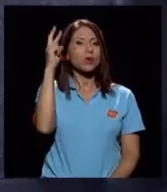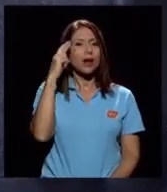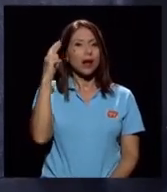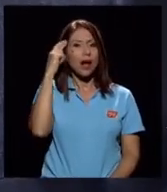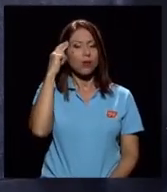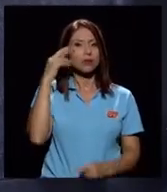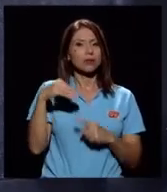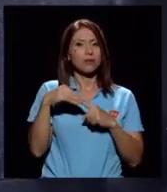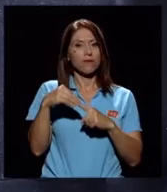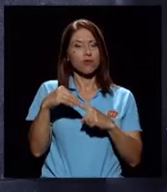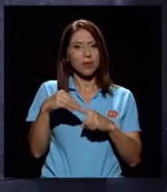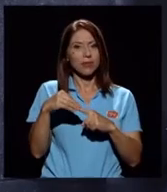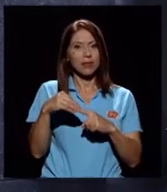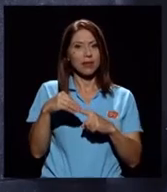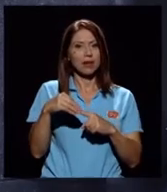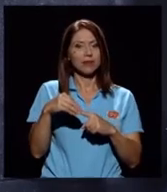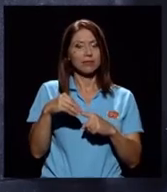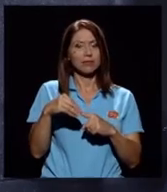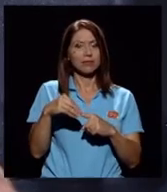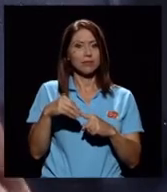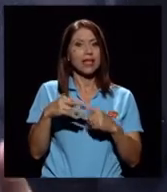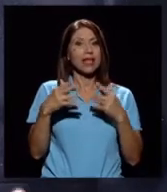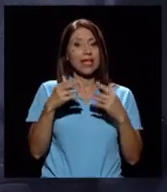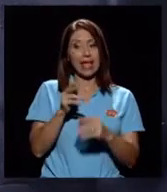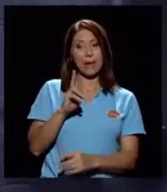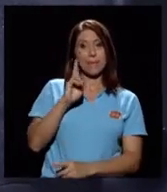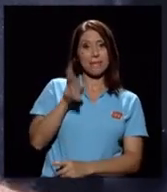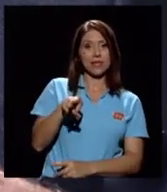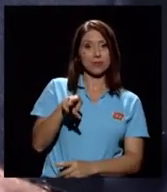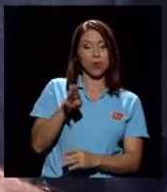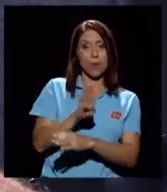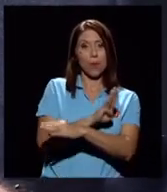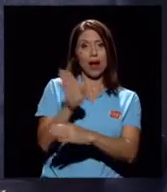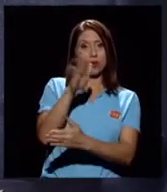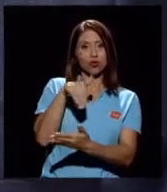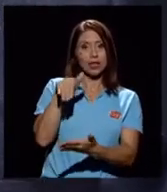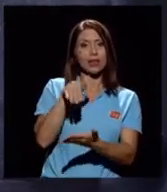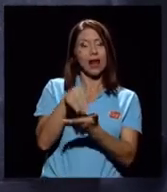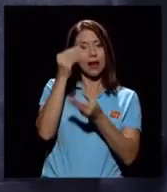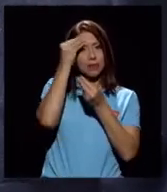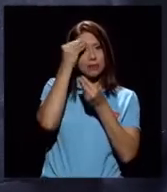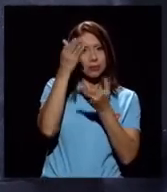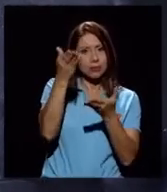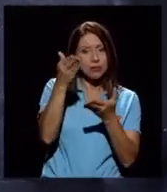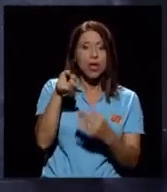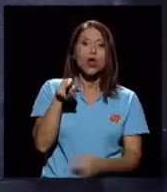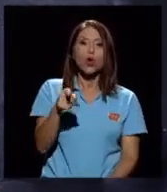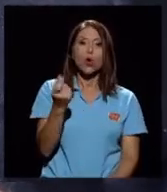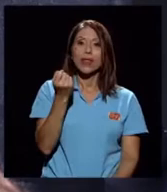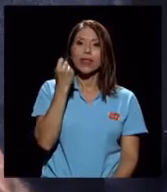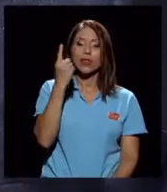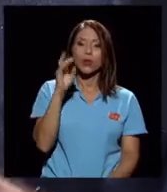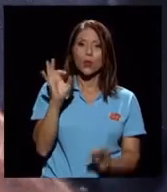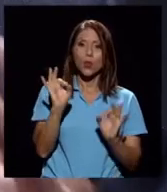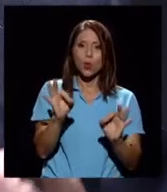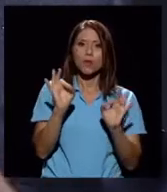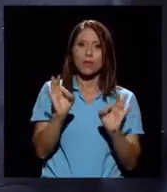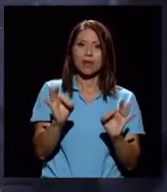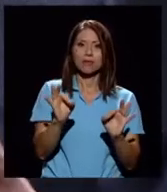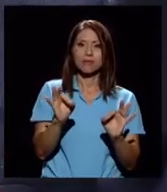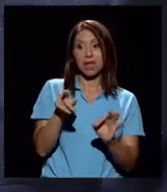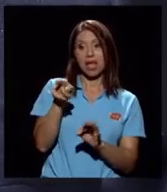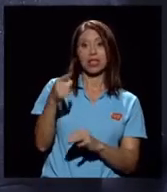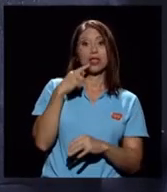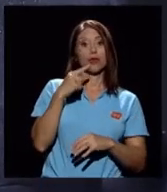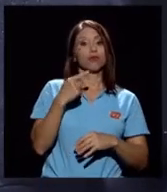que fue señalada por el mismo banco central lo entendió muy bien a manera de mea culpa